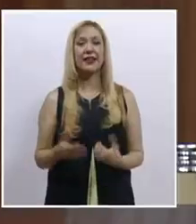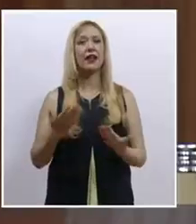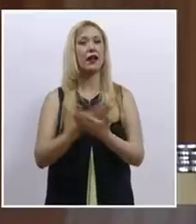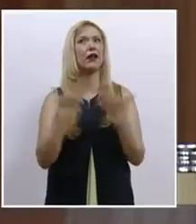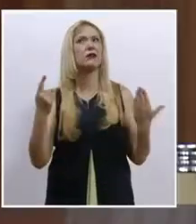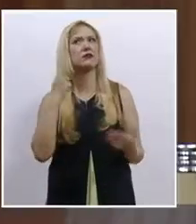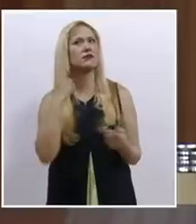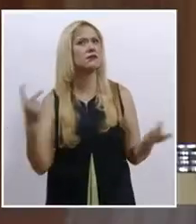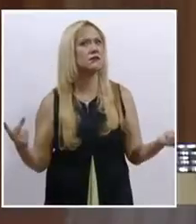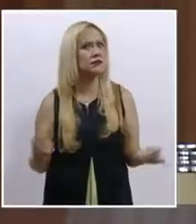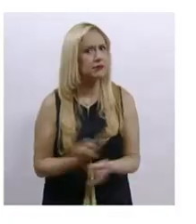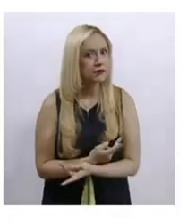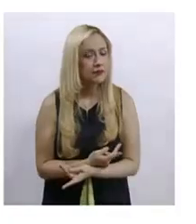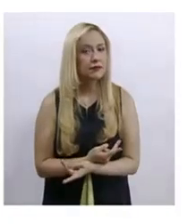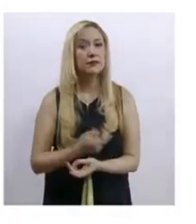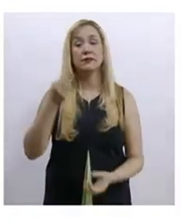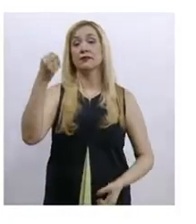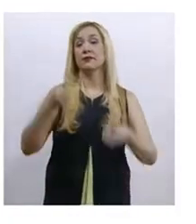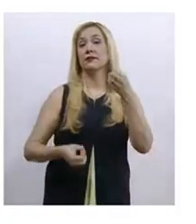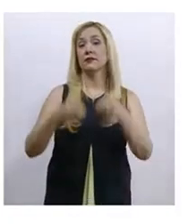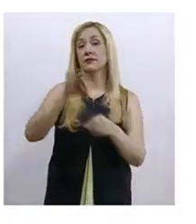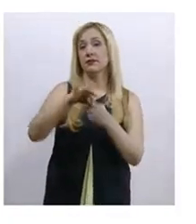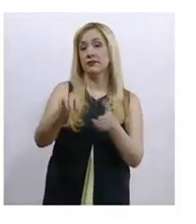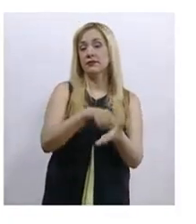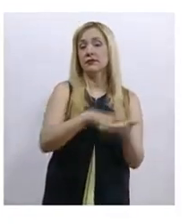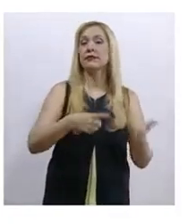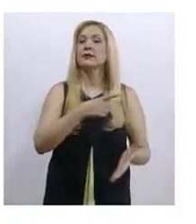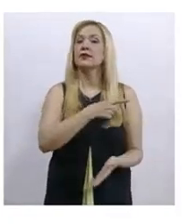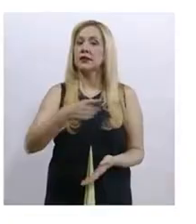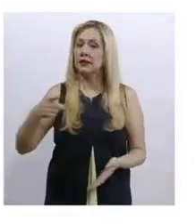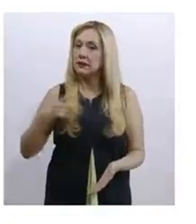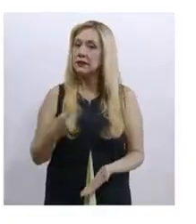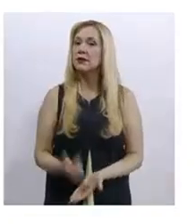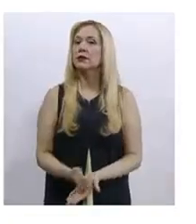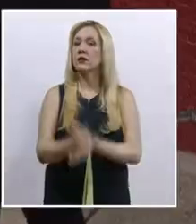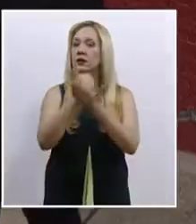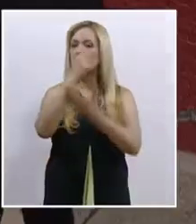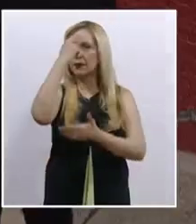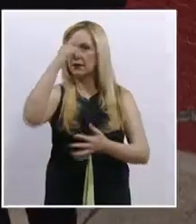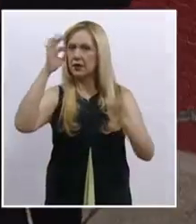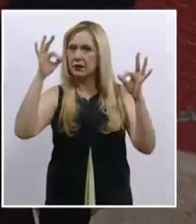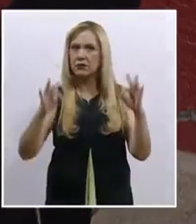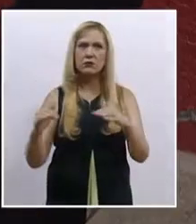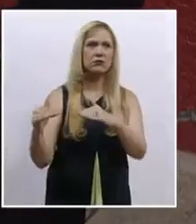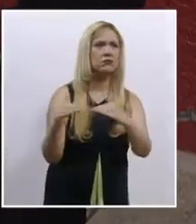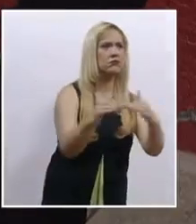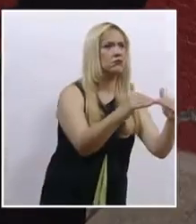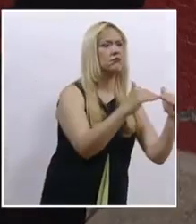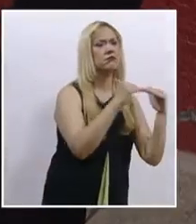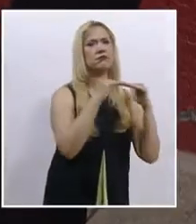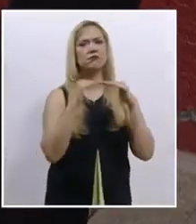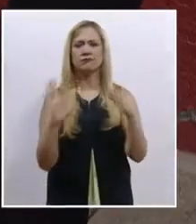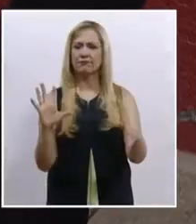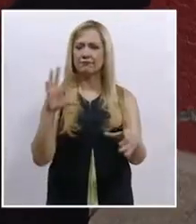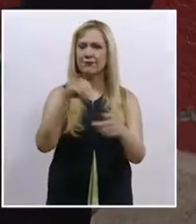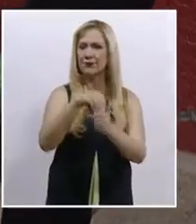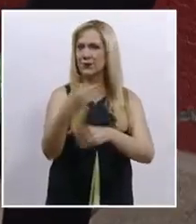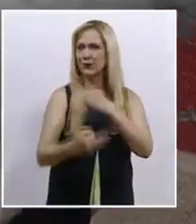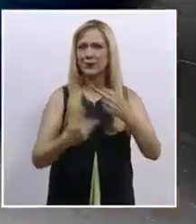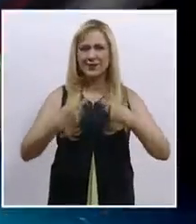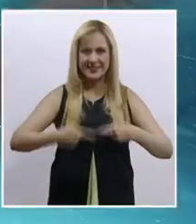Al regresar, tribunales electorales deben contribuir a consolidar una democracia plural e incluyente.